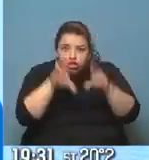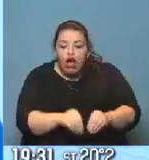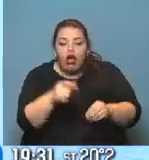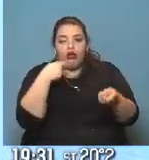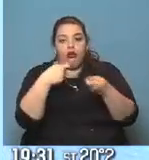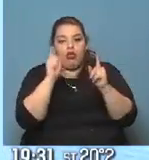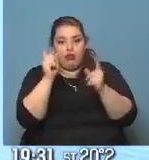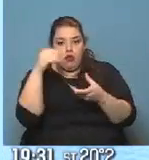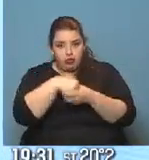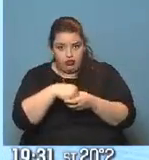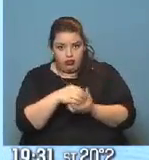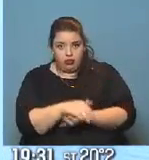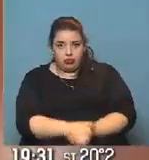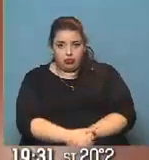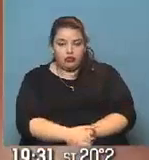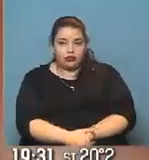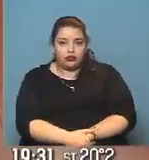justicia.